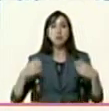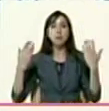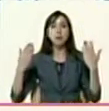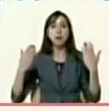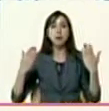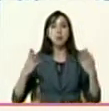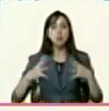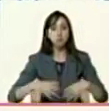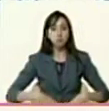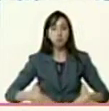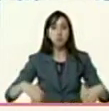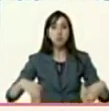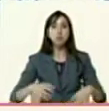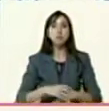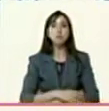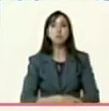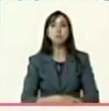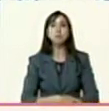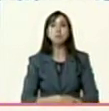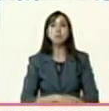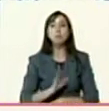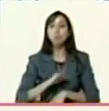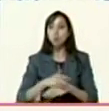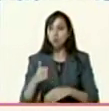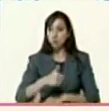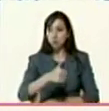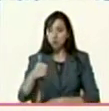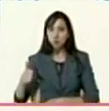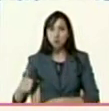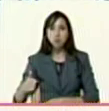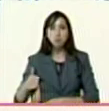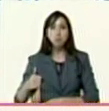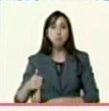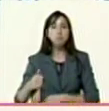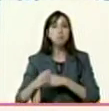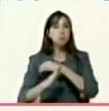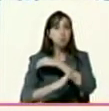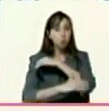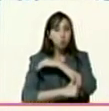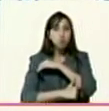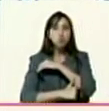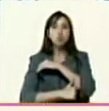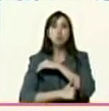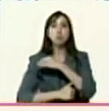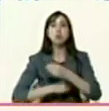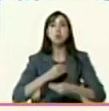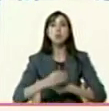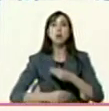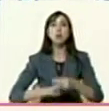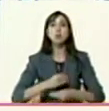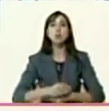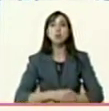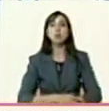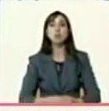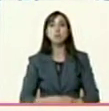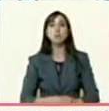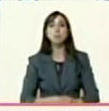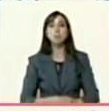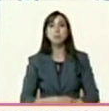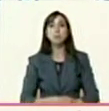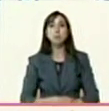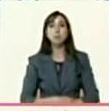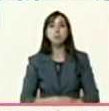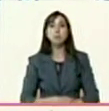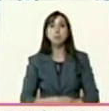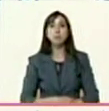señoras corruptos que le han hecho un daño inmenso a todos los venezolanos, apropiándose de miles de